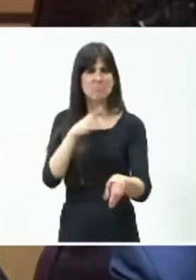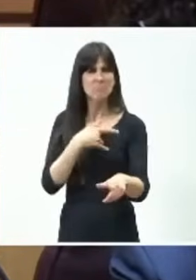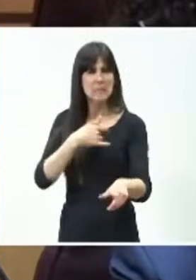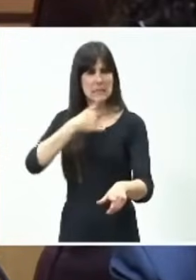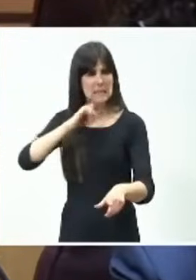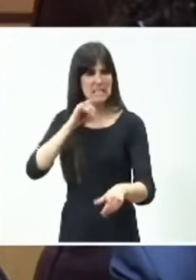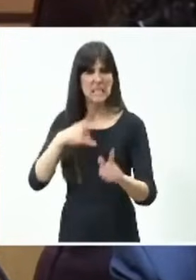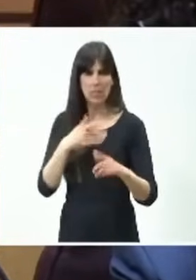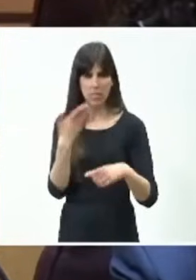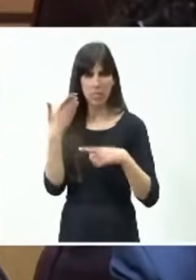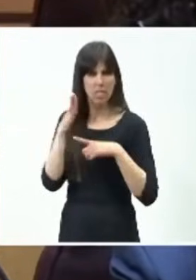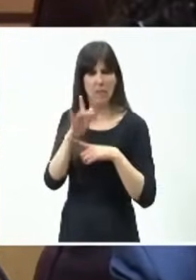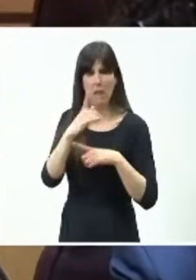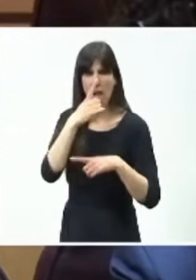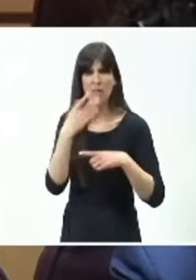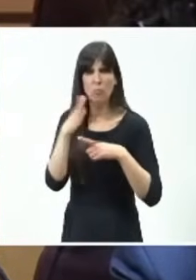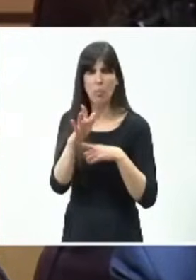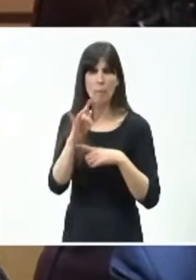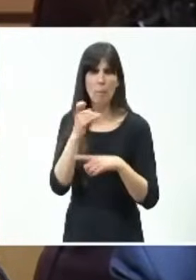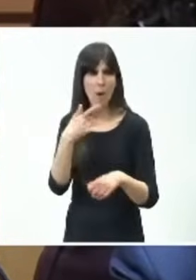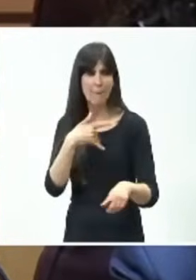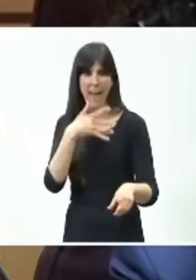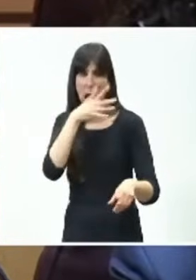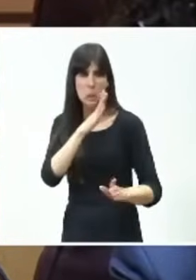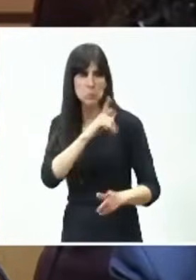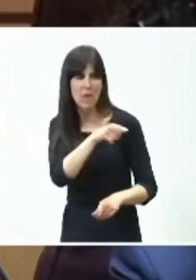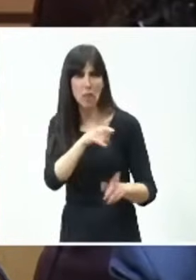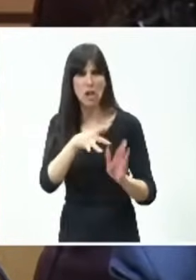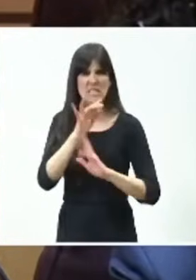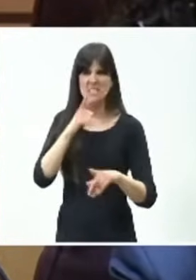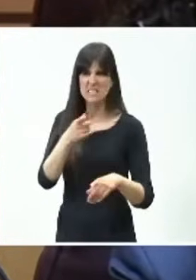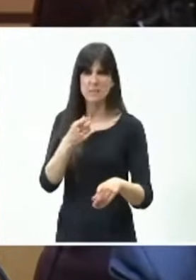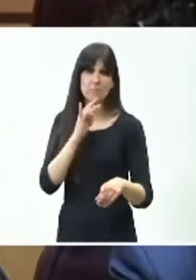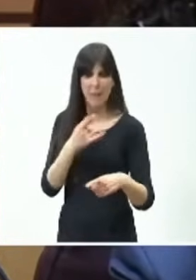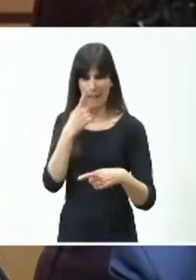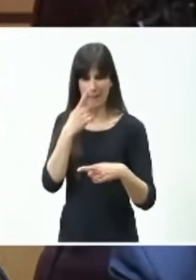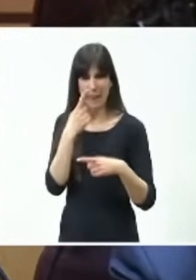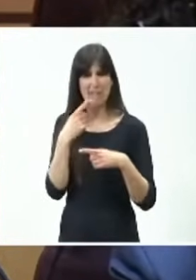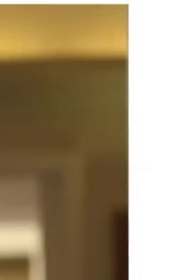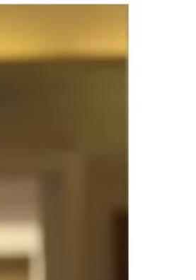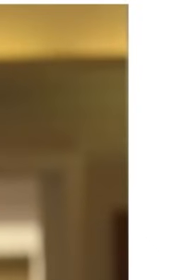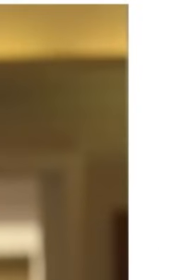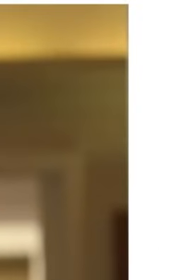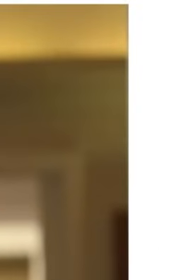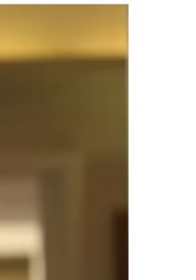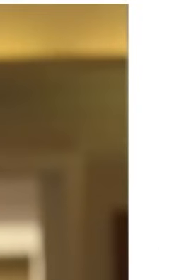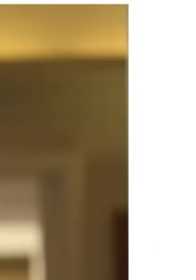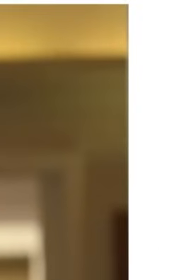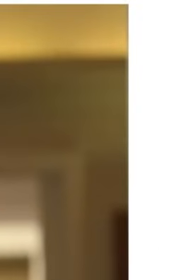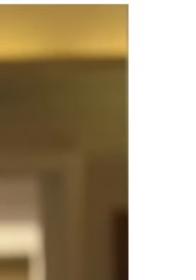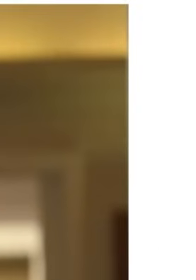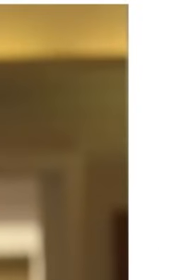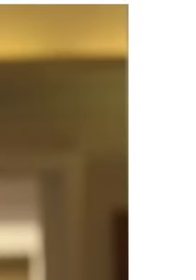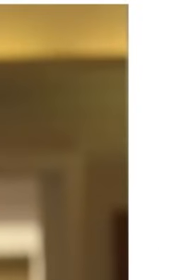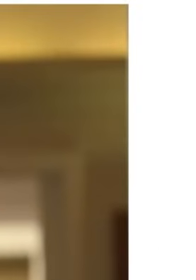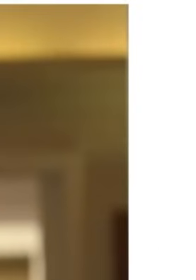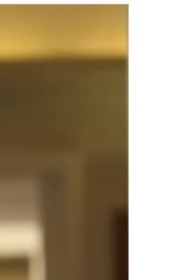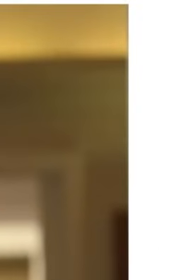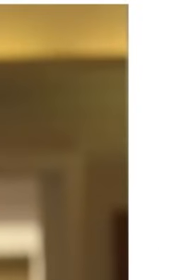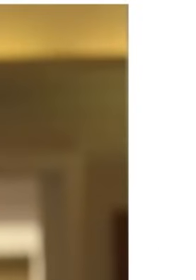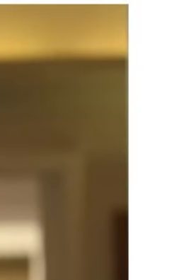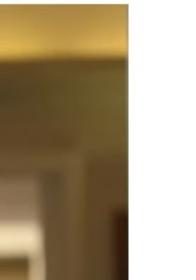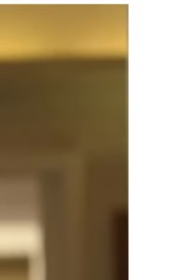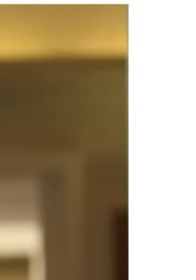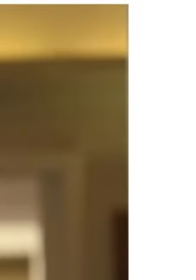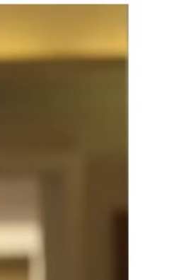prensa extranjera. A ver, The Washington Post escribió el artículo al que se refiere el senador del PP con este titular: el líder español Sánchez se